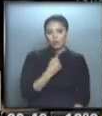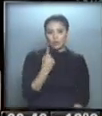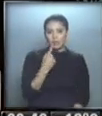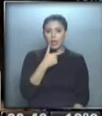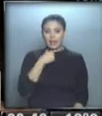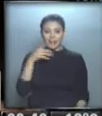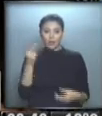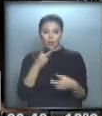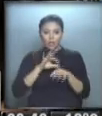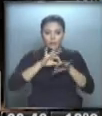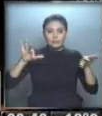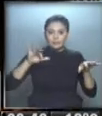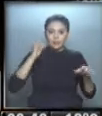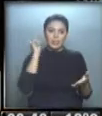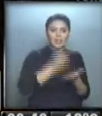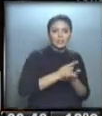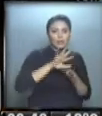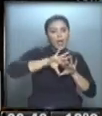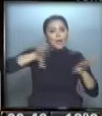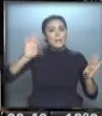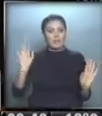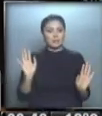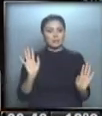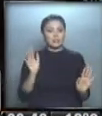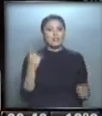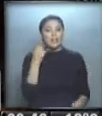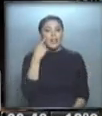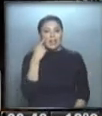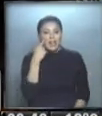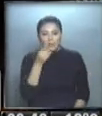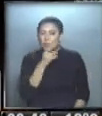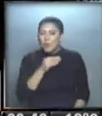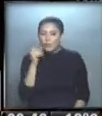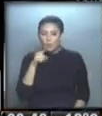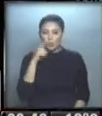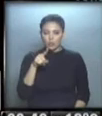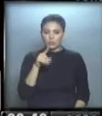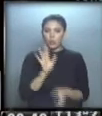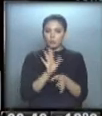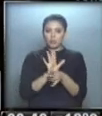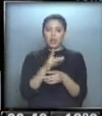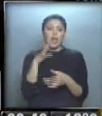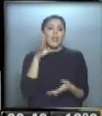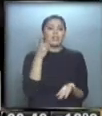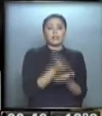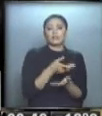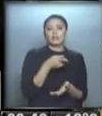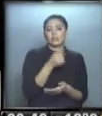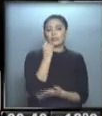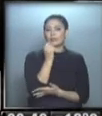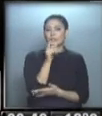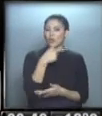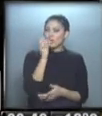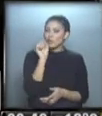de desvincular esto de la dictadura y pretenden que se tipifique como un simple delito económico, que no